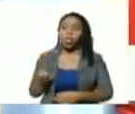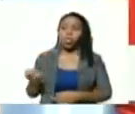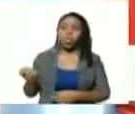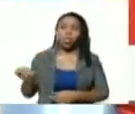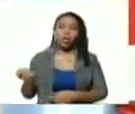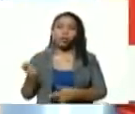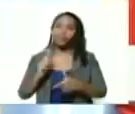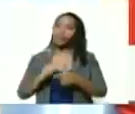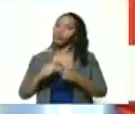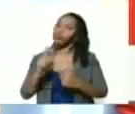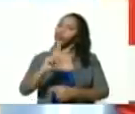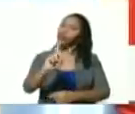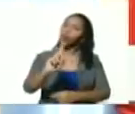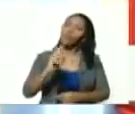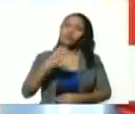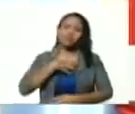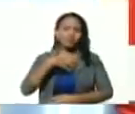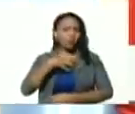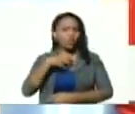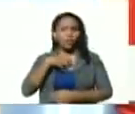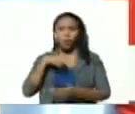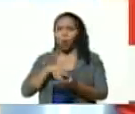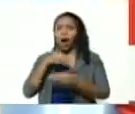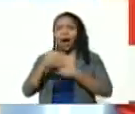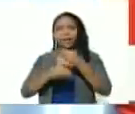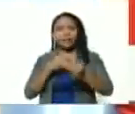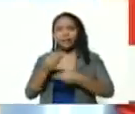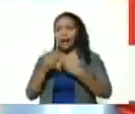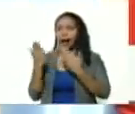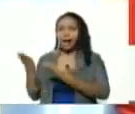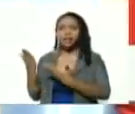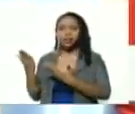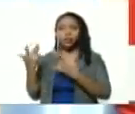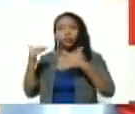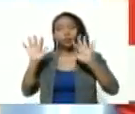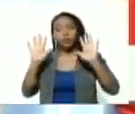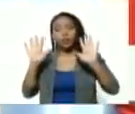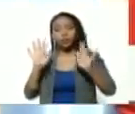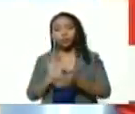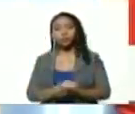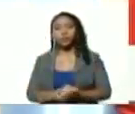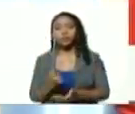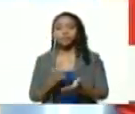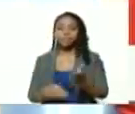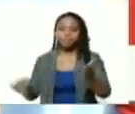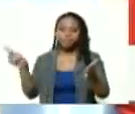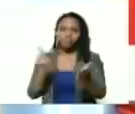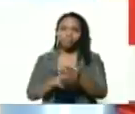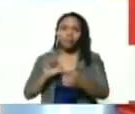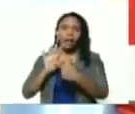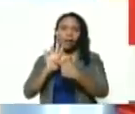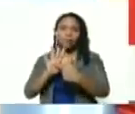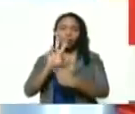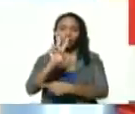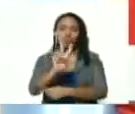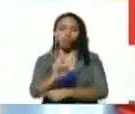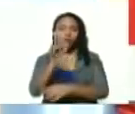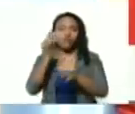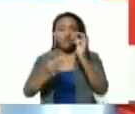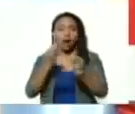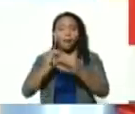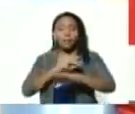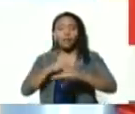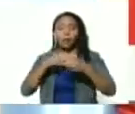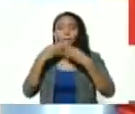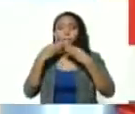Entonces no podemos caer en ninguno de esos supuestos. Repito, en el ejemplo 2, el fiscal del Ministerio Público, que